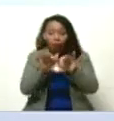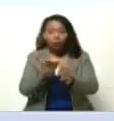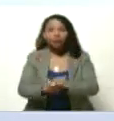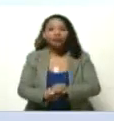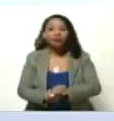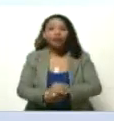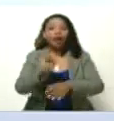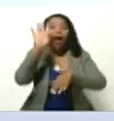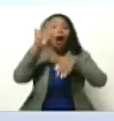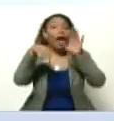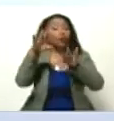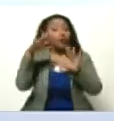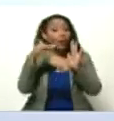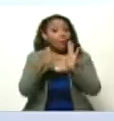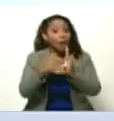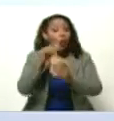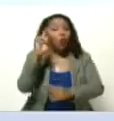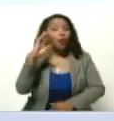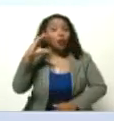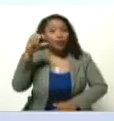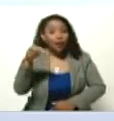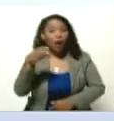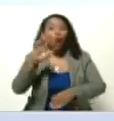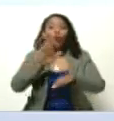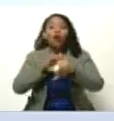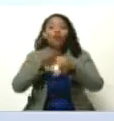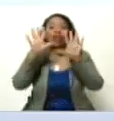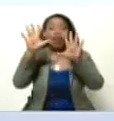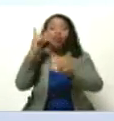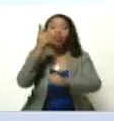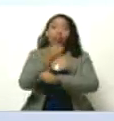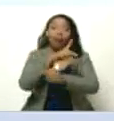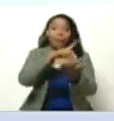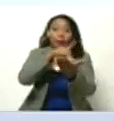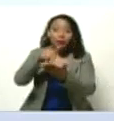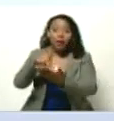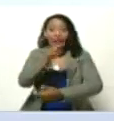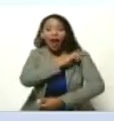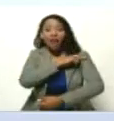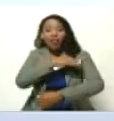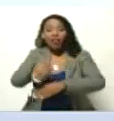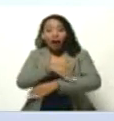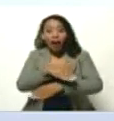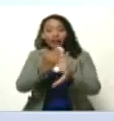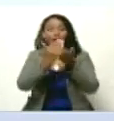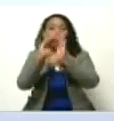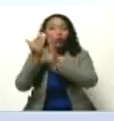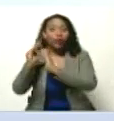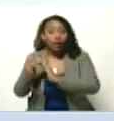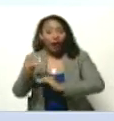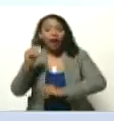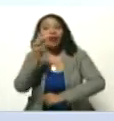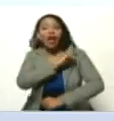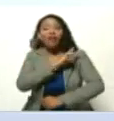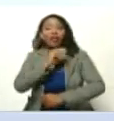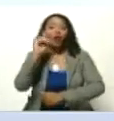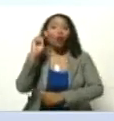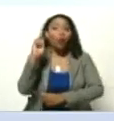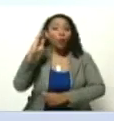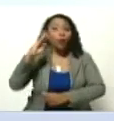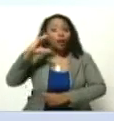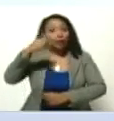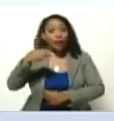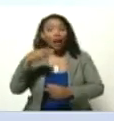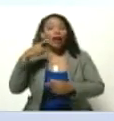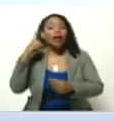14.000 y tantas VC, jueves 10 deben participar, como dijimos, jefe de calle, jefe de comunidad, jefe de VC, y deben participar